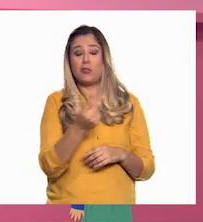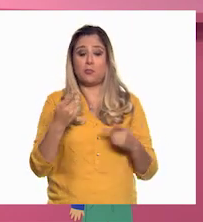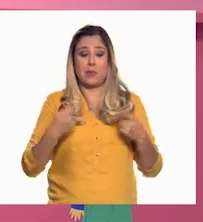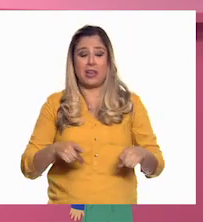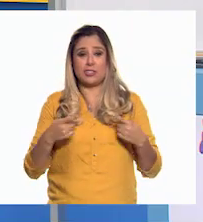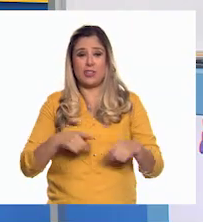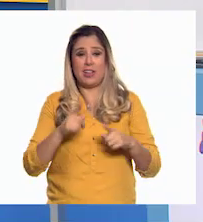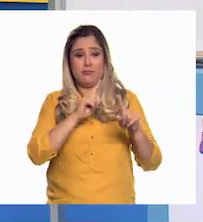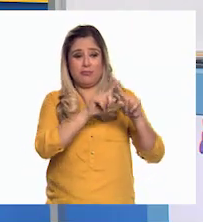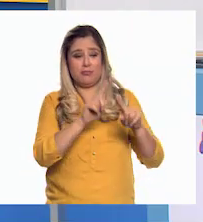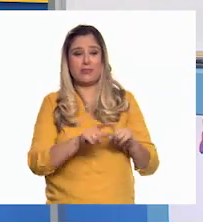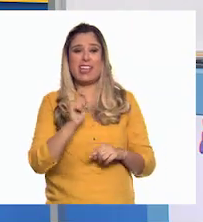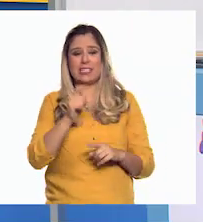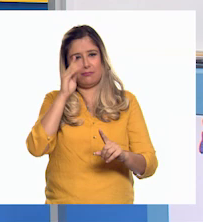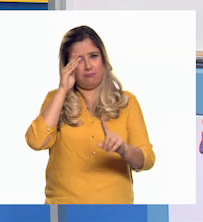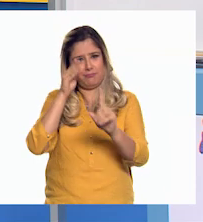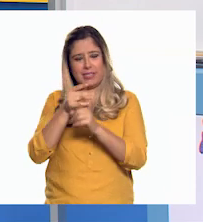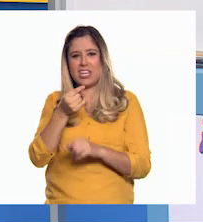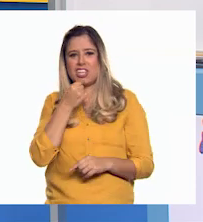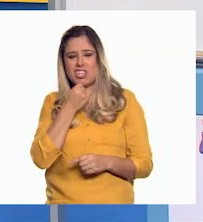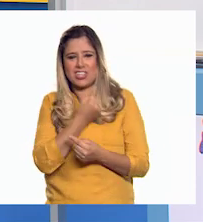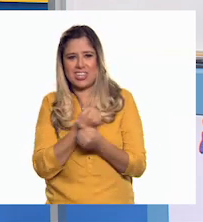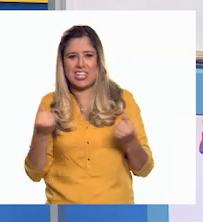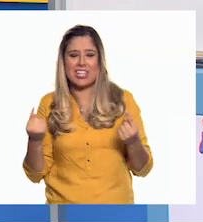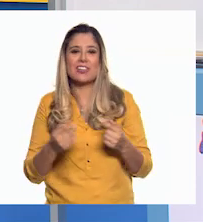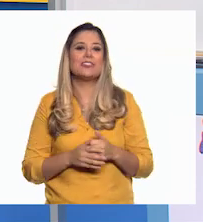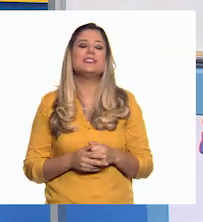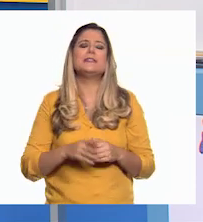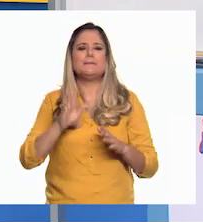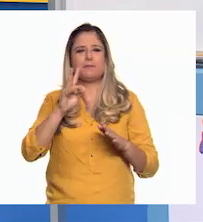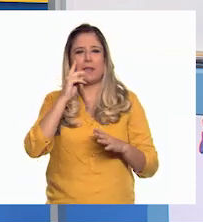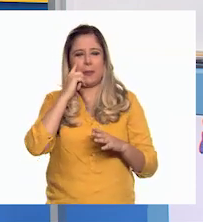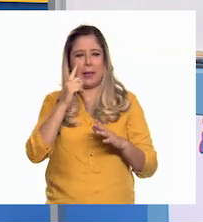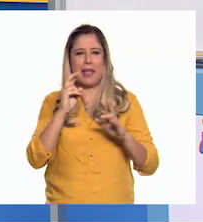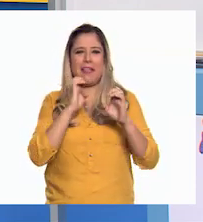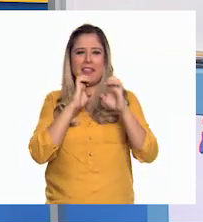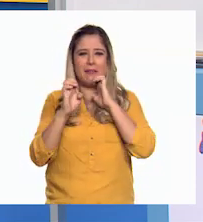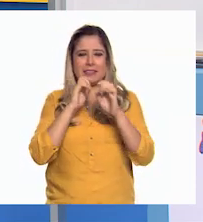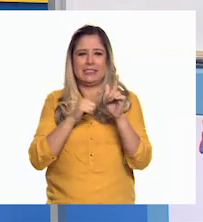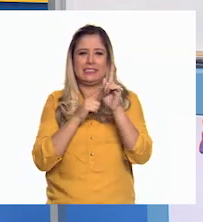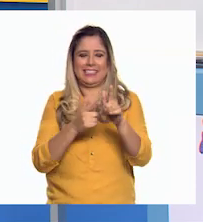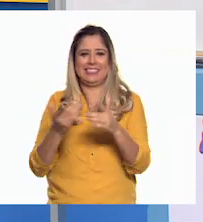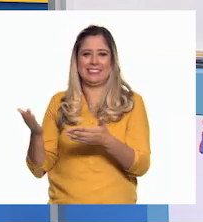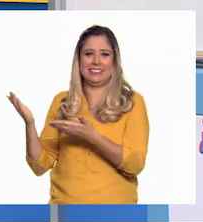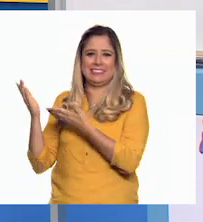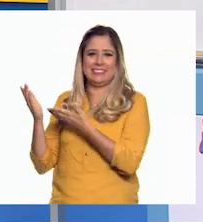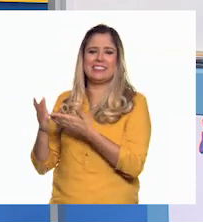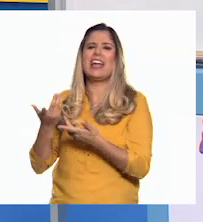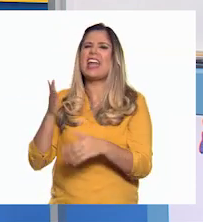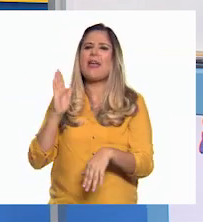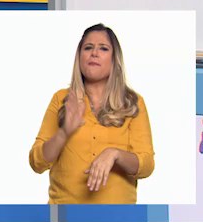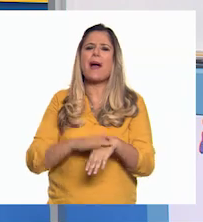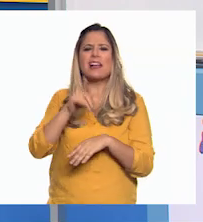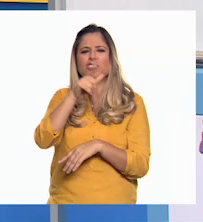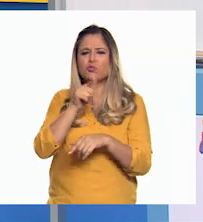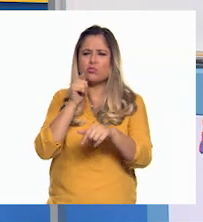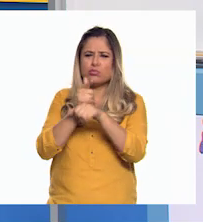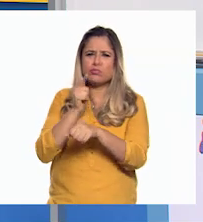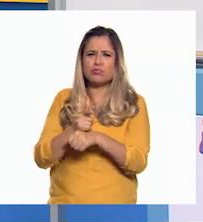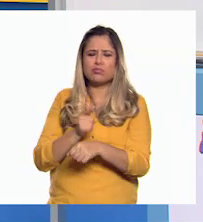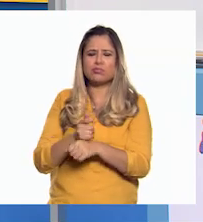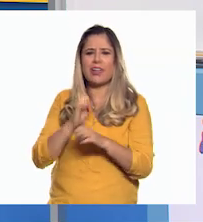niños. Bueno, vamos a seguir viendo la entrevista, ¿de acuerdo? Sí. A ver qué más rasgos podemos